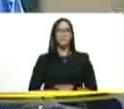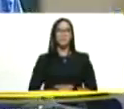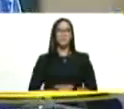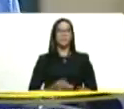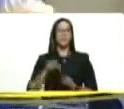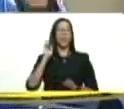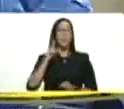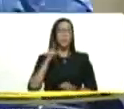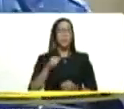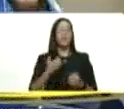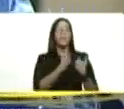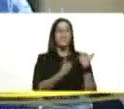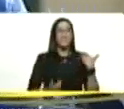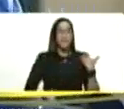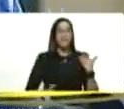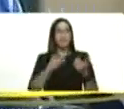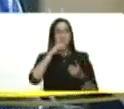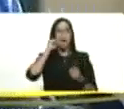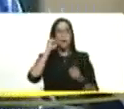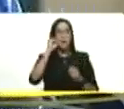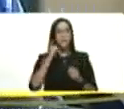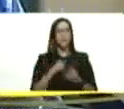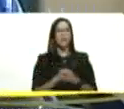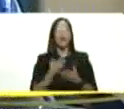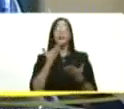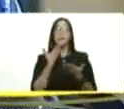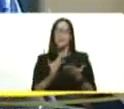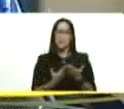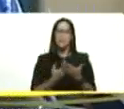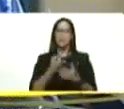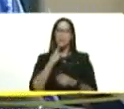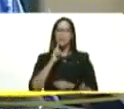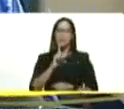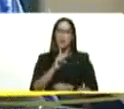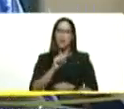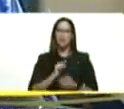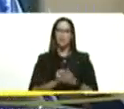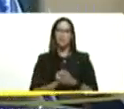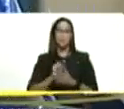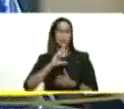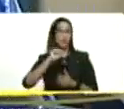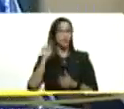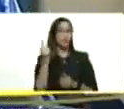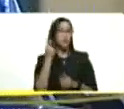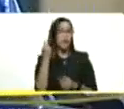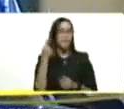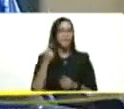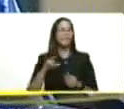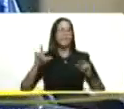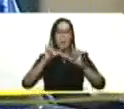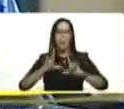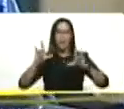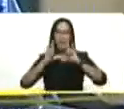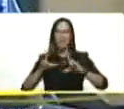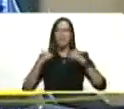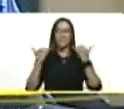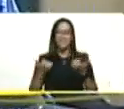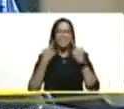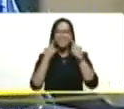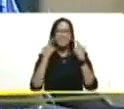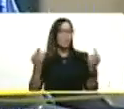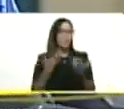Usted, presidente Nicolás Maduro, permíteme decirle, no solamente que lo queremos, que ya esto se ve y